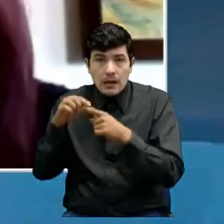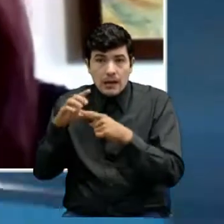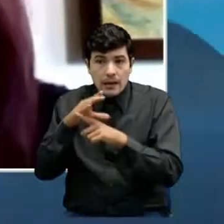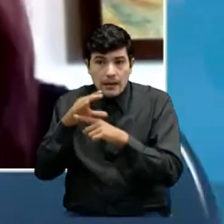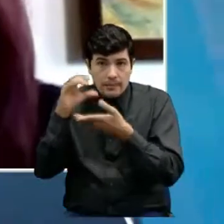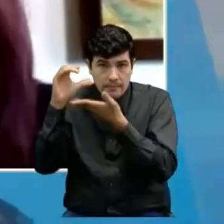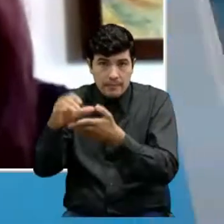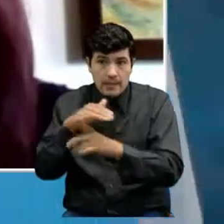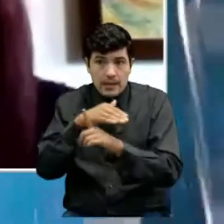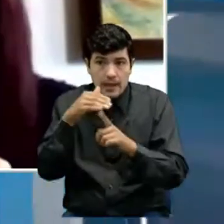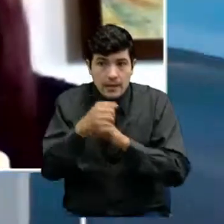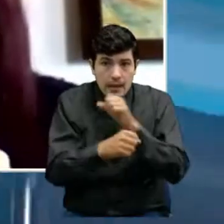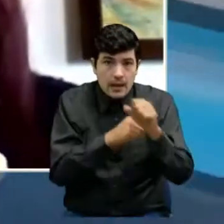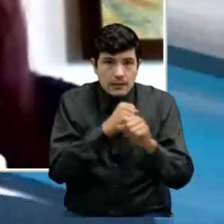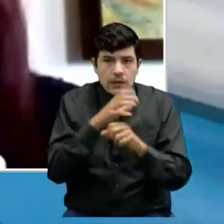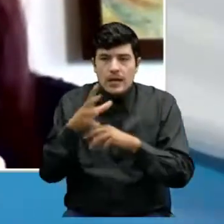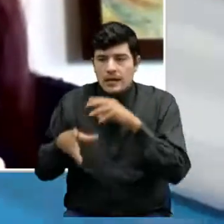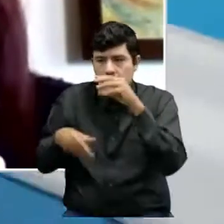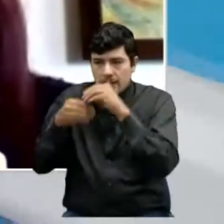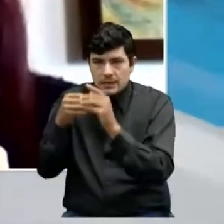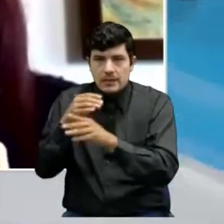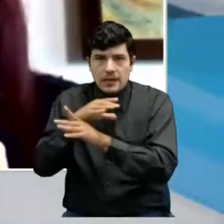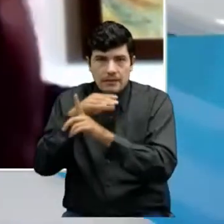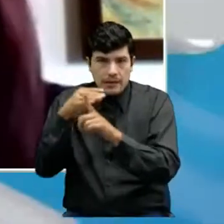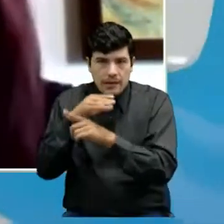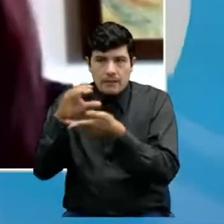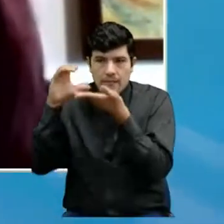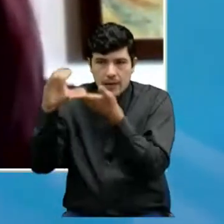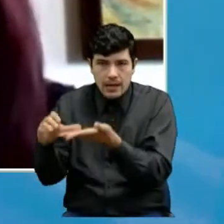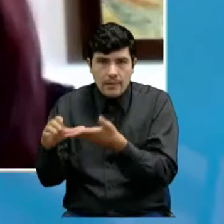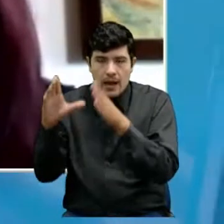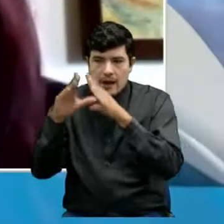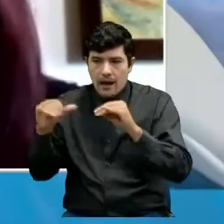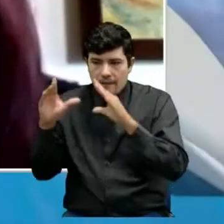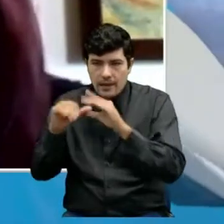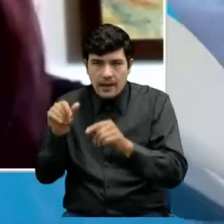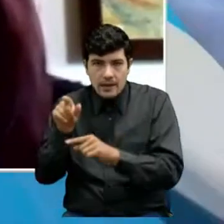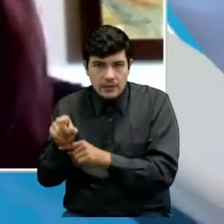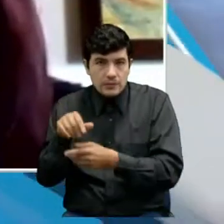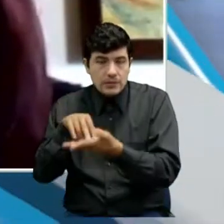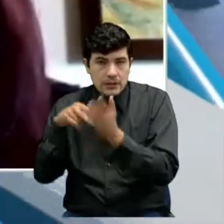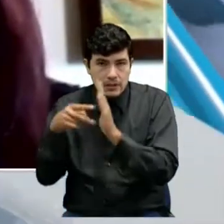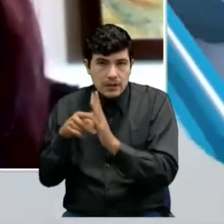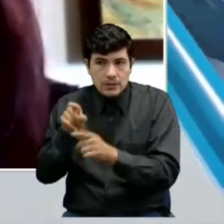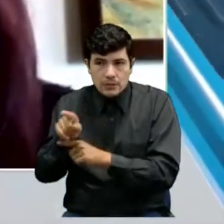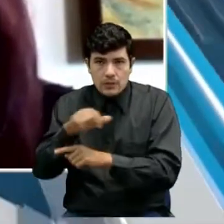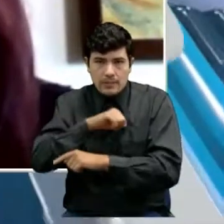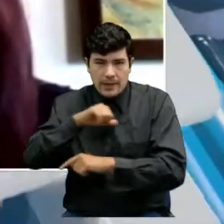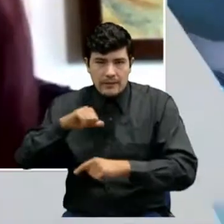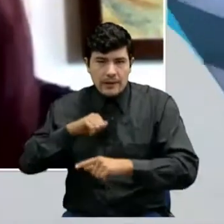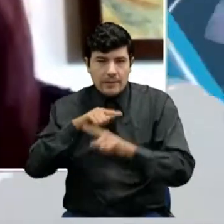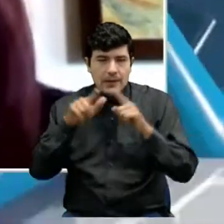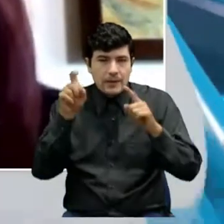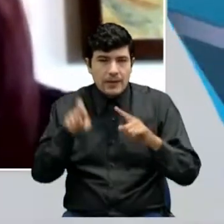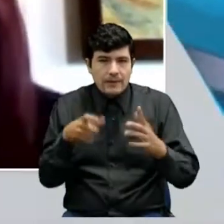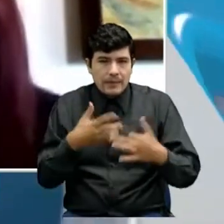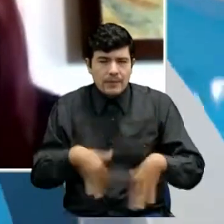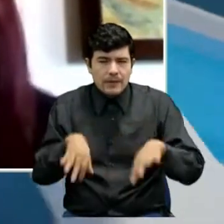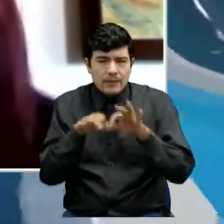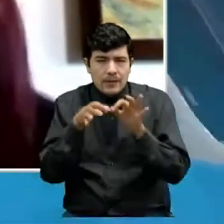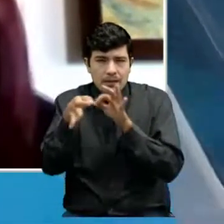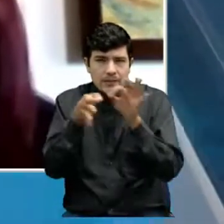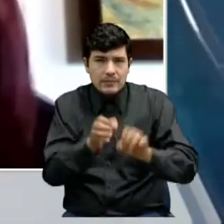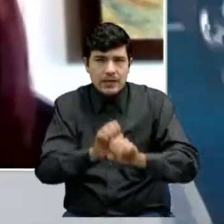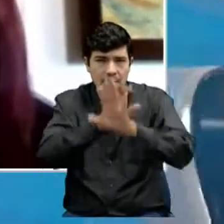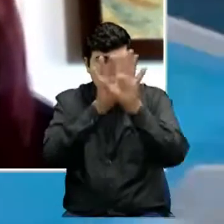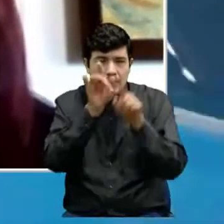año más la prima de Navidad, digamos esto para el sector privado. Es que es importante hacer esta claridad para